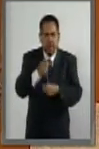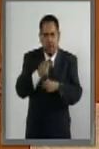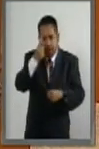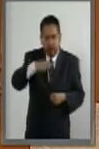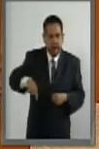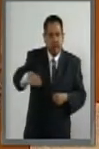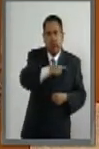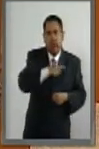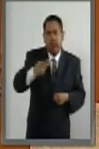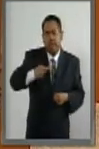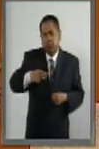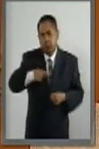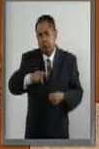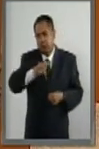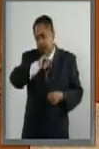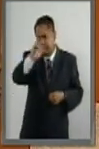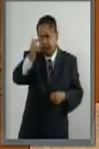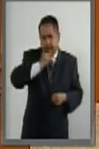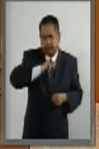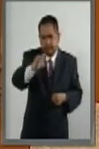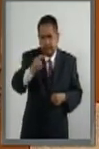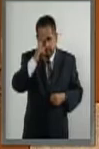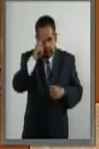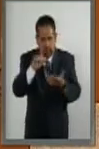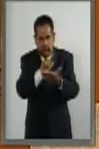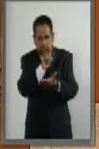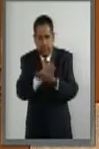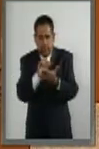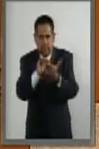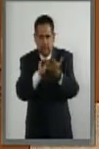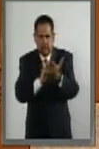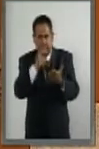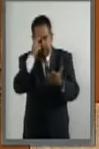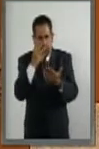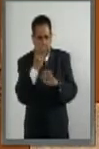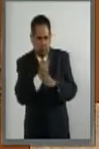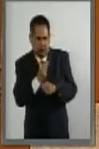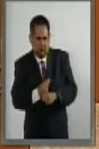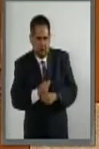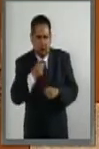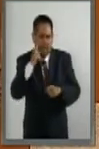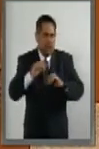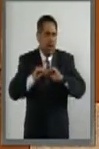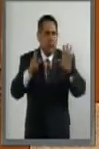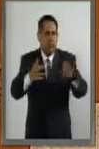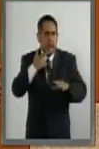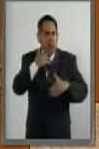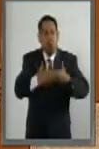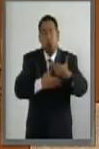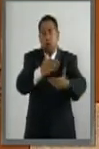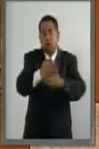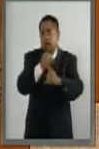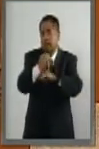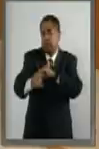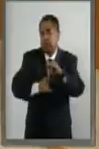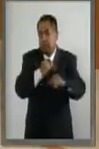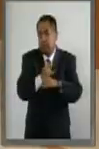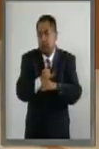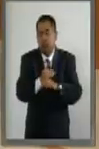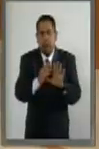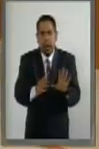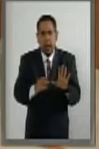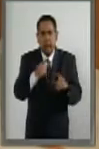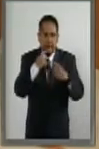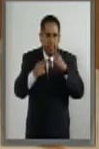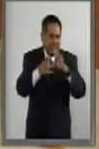los pasajeros y actualizar el marco legal mexicano conforme a las mejores prácticas internacionales y a